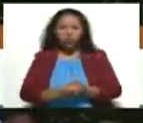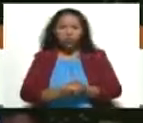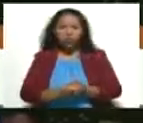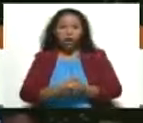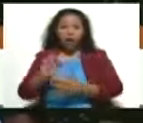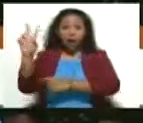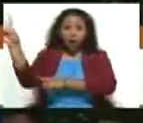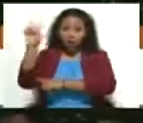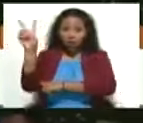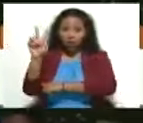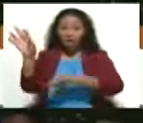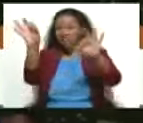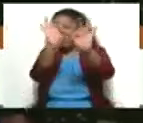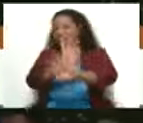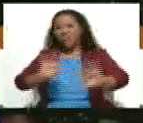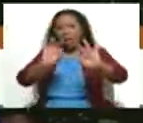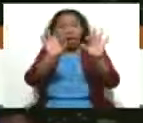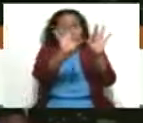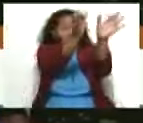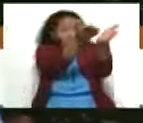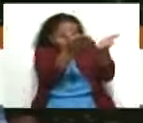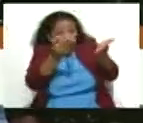venezolanos nadie nos ha regalado nada.